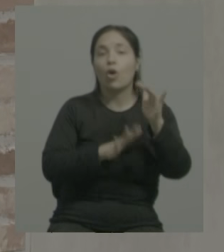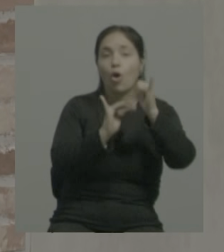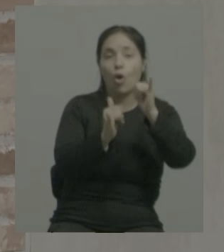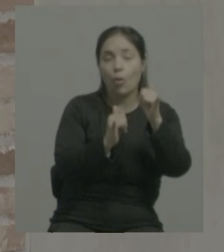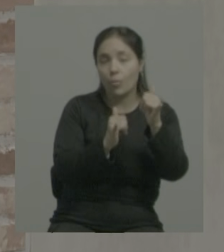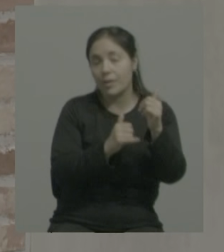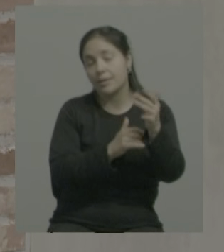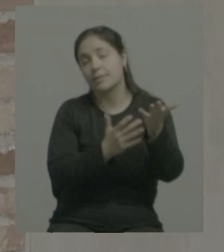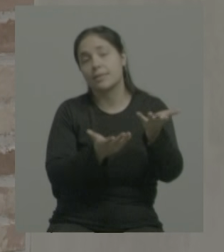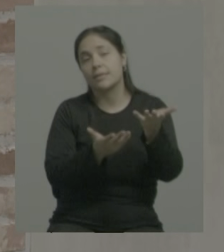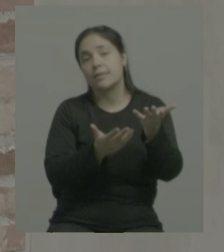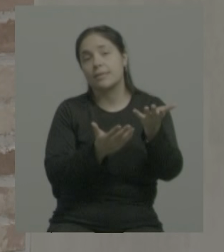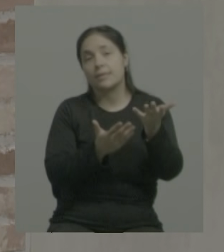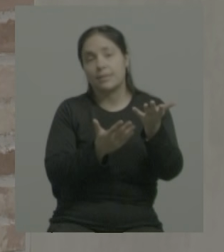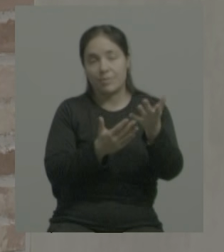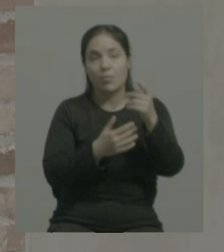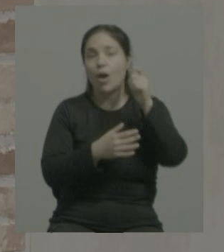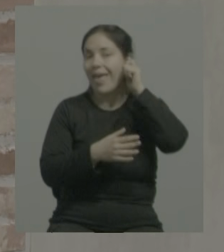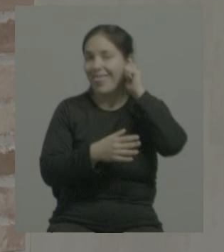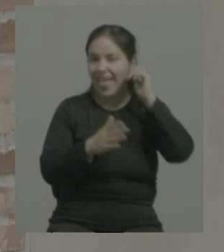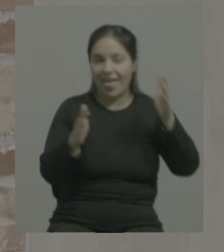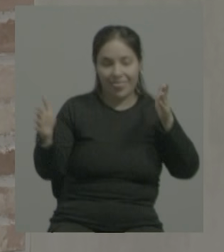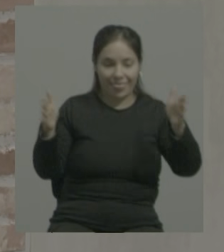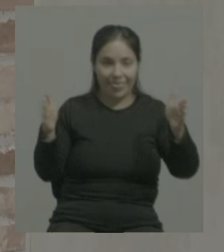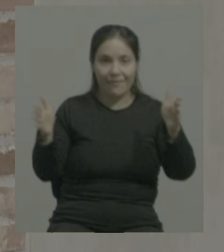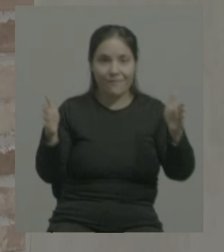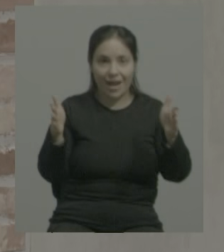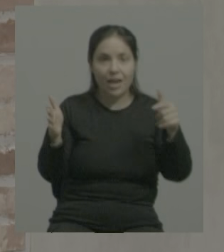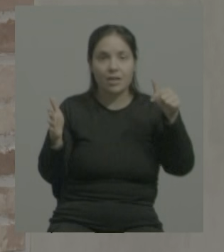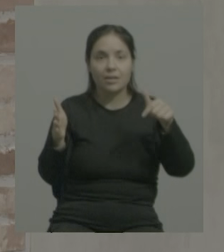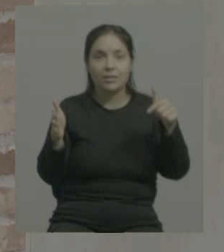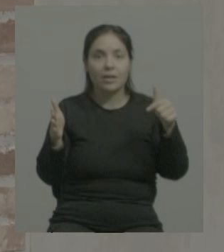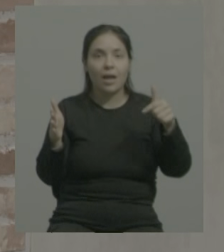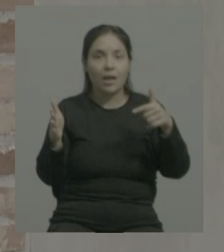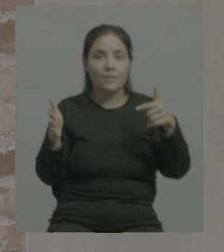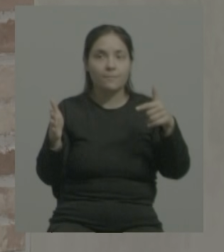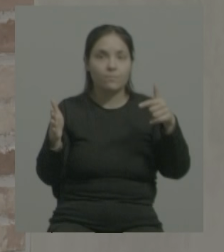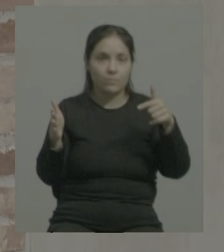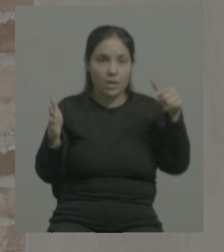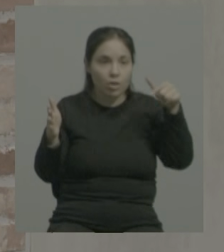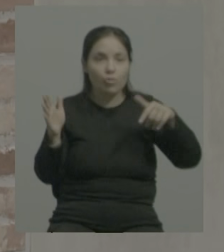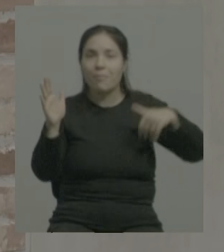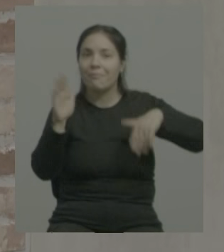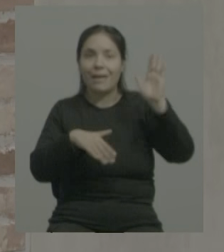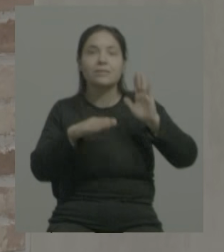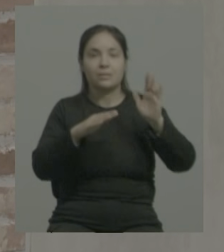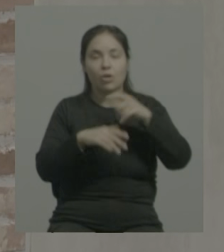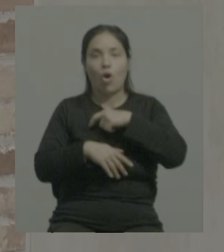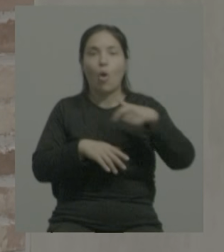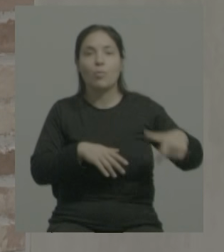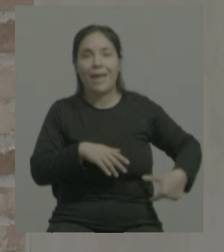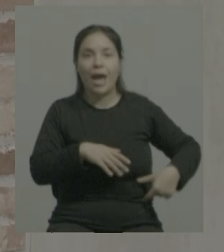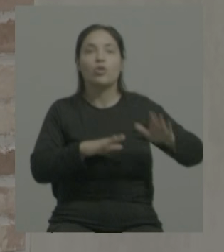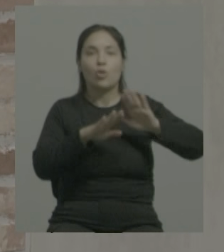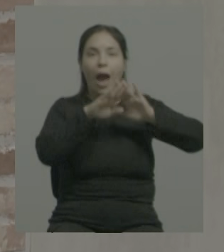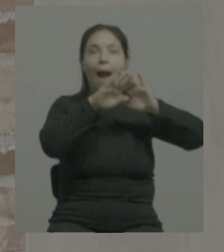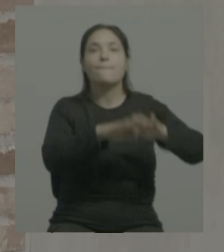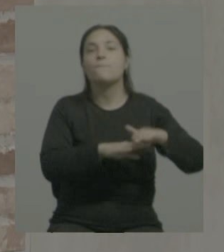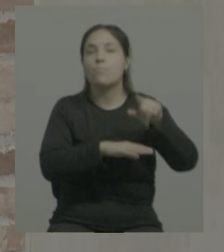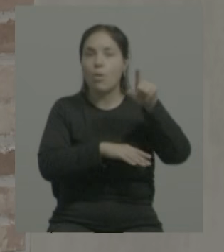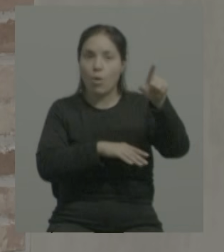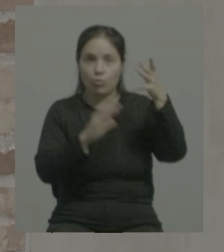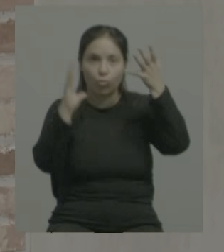porque hay una franja de edad en la cual se habló mucho de que fue quien apoyó y mucho a este gobierno a la hora del voto,